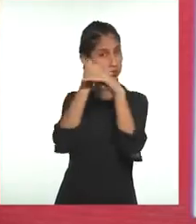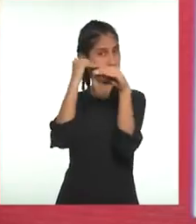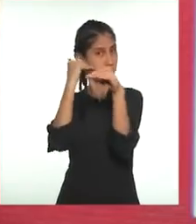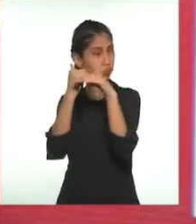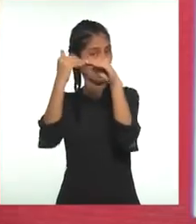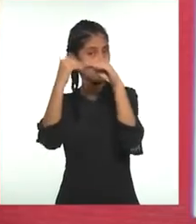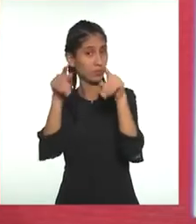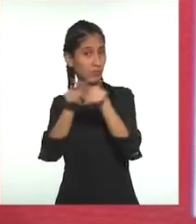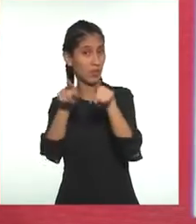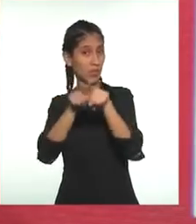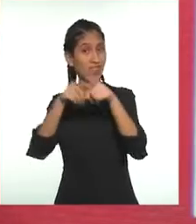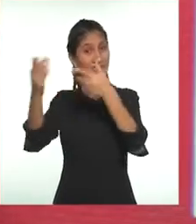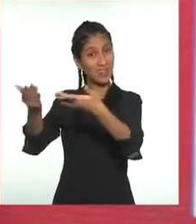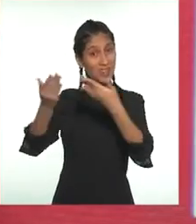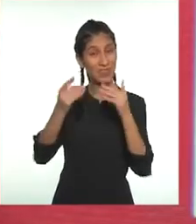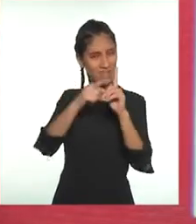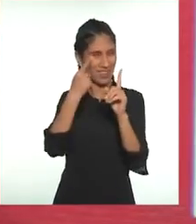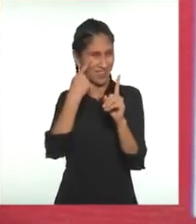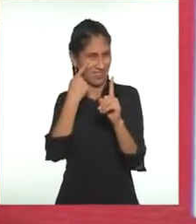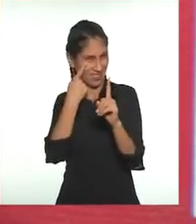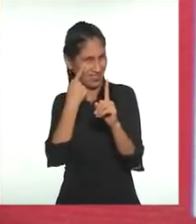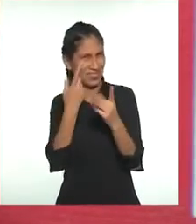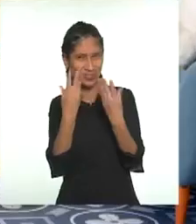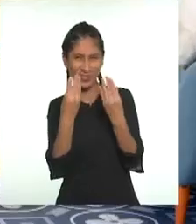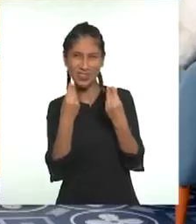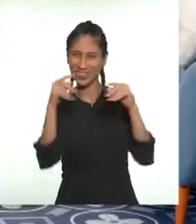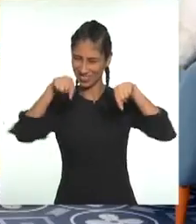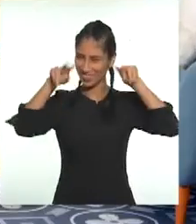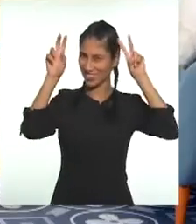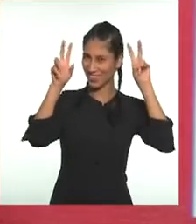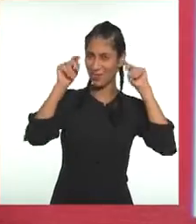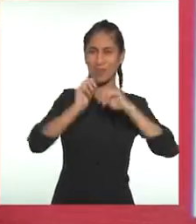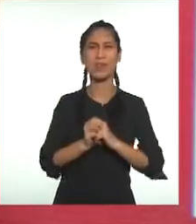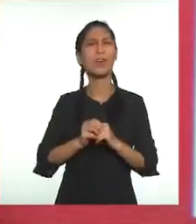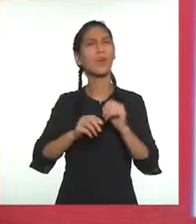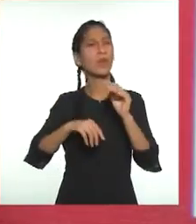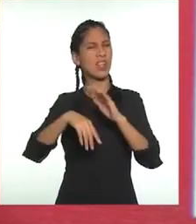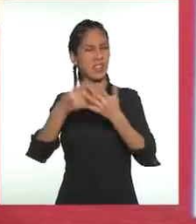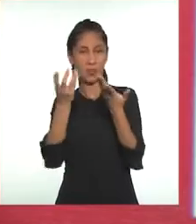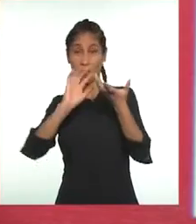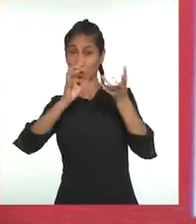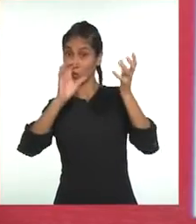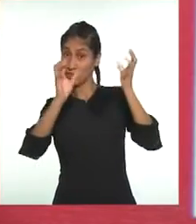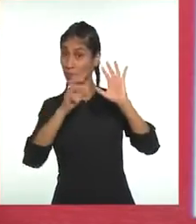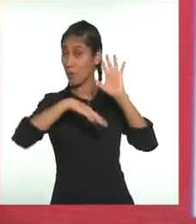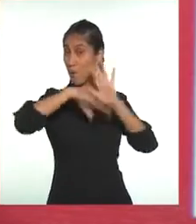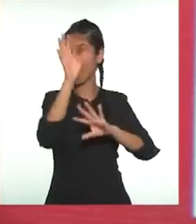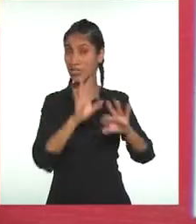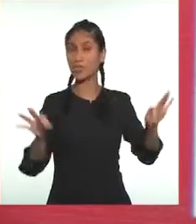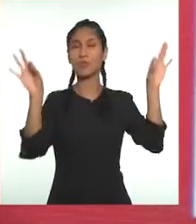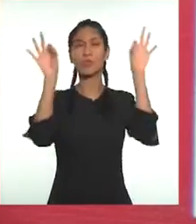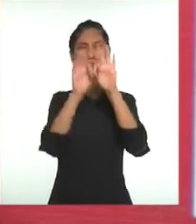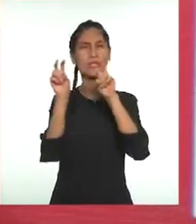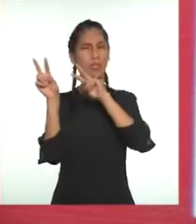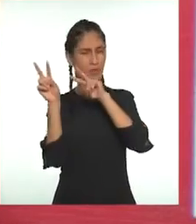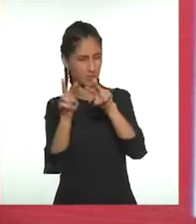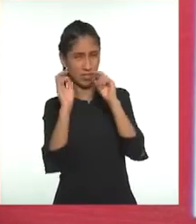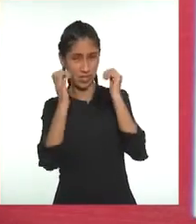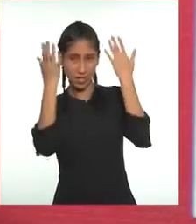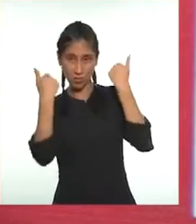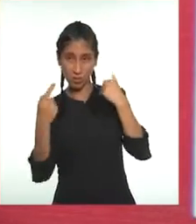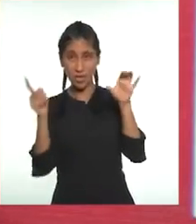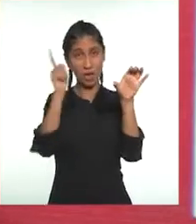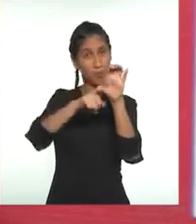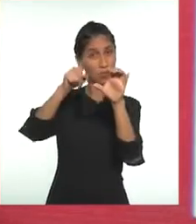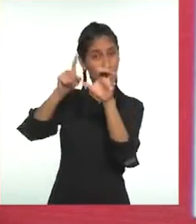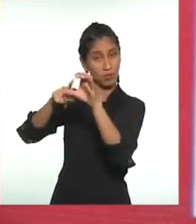estos cambios, tengo una invitada que conoce mucho del tema. ¿Cuáles son los cambios más importantes que identificas en la participación de las mujeres en